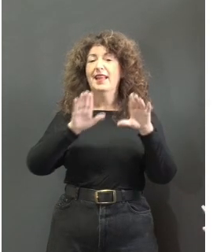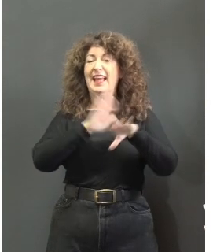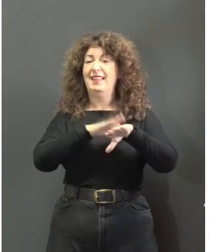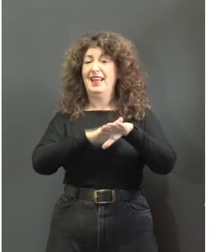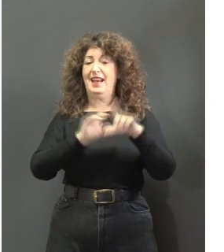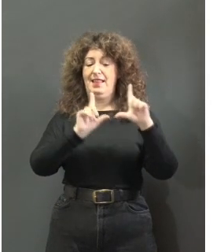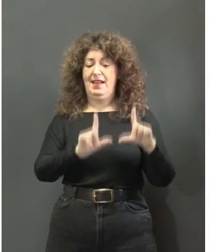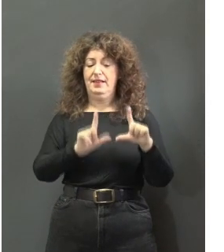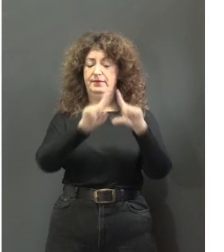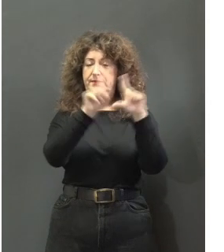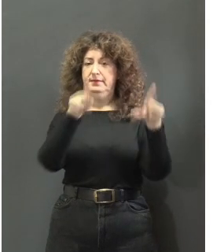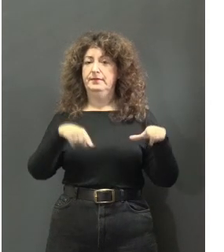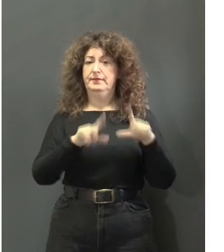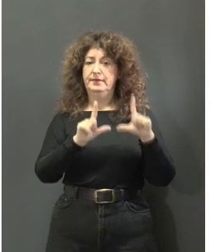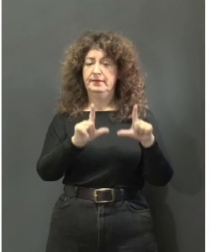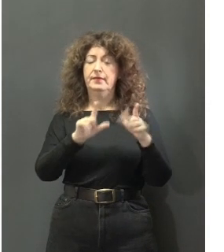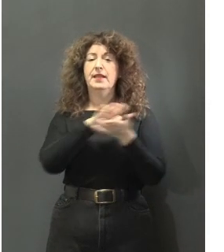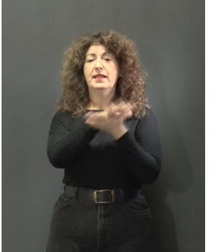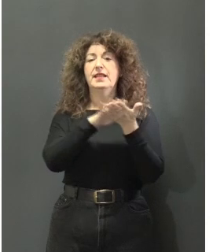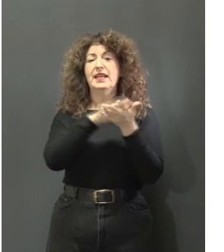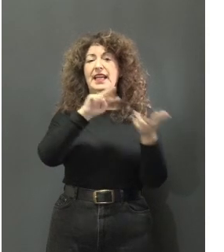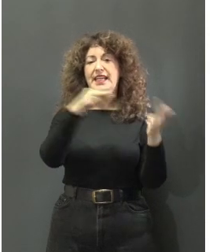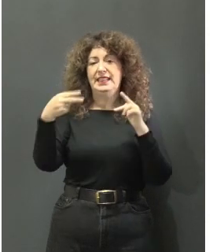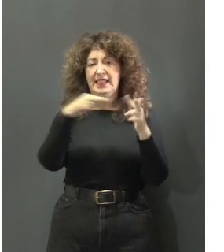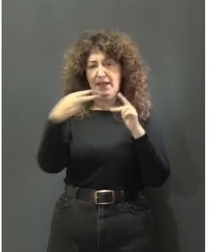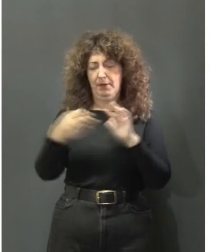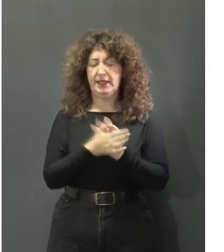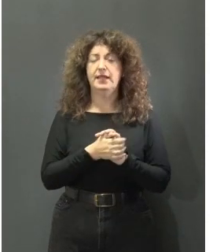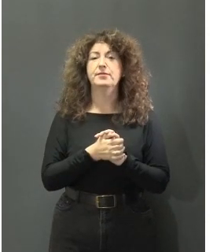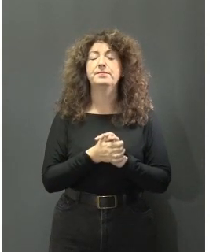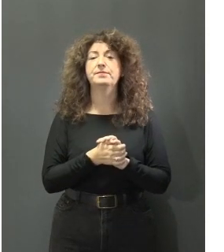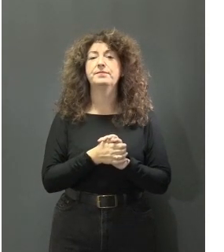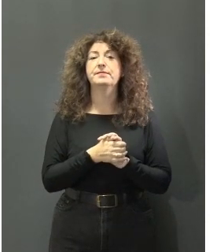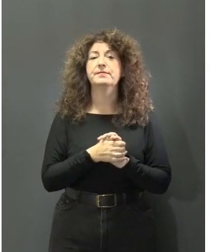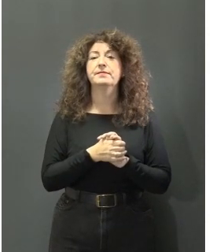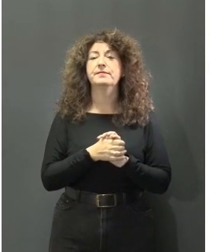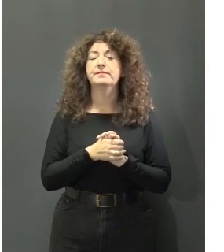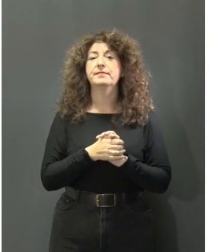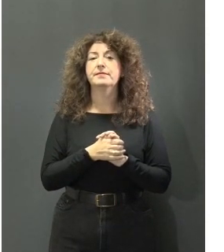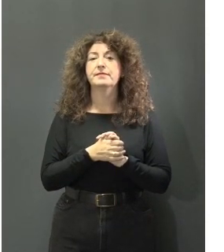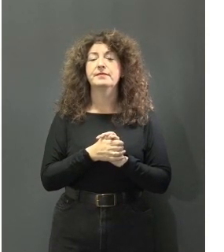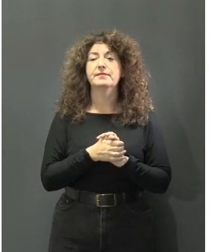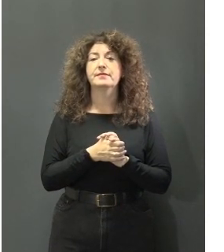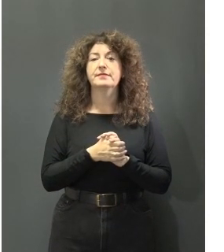tienen una ventana con la intérprete de lengua de signos española.